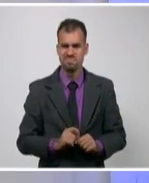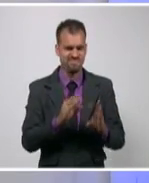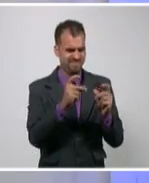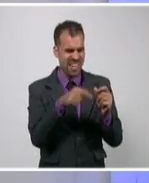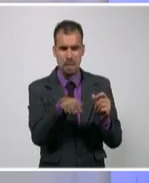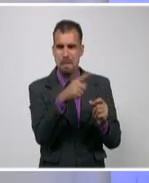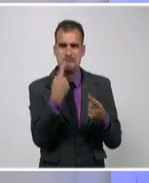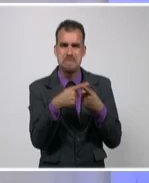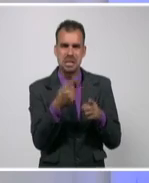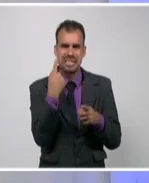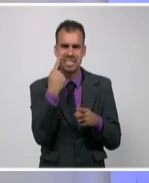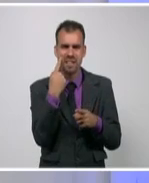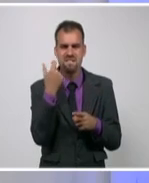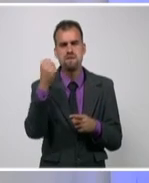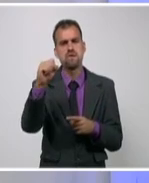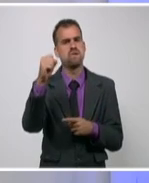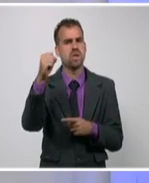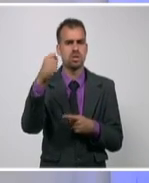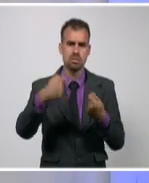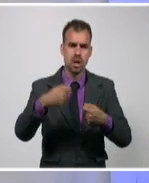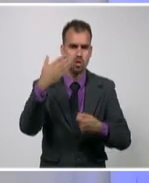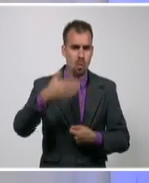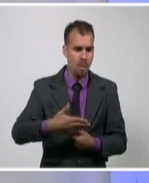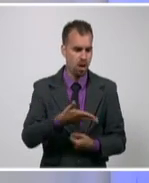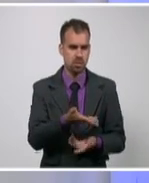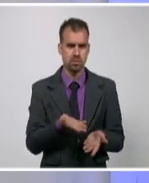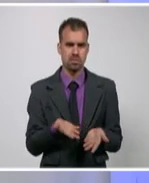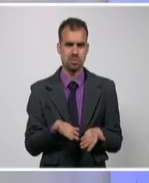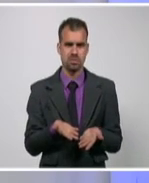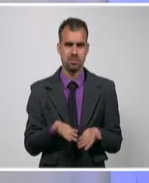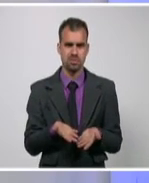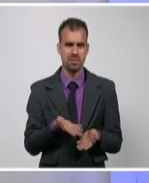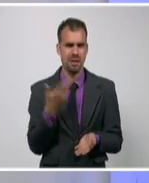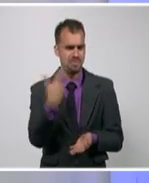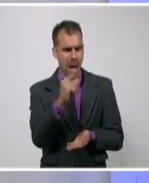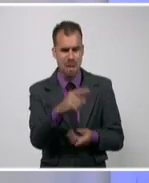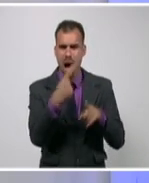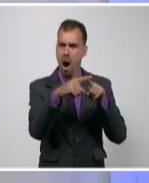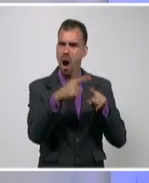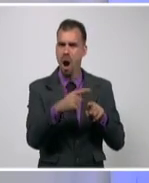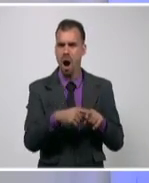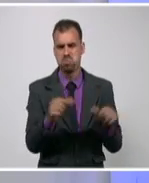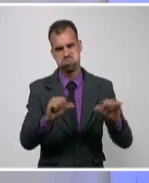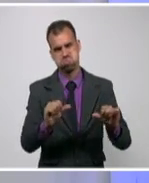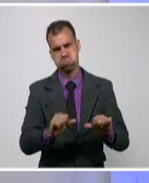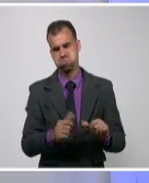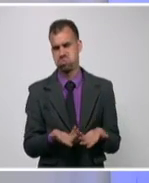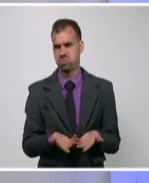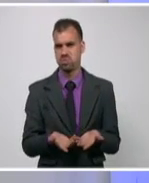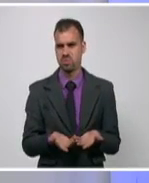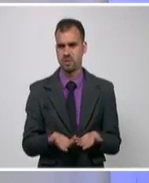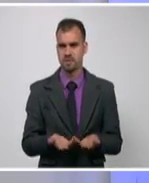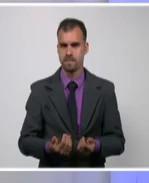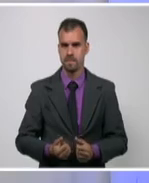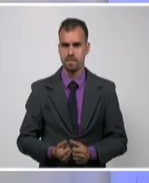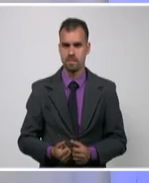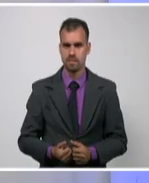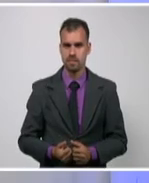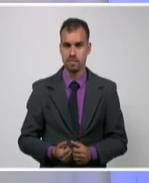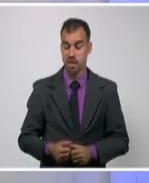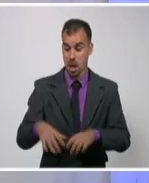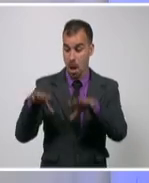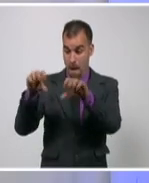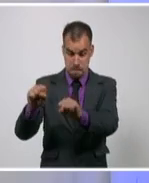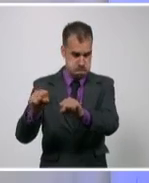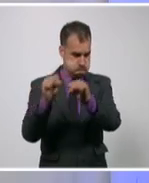de las múltiples violaciones de derechos humanos que cometen allí los estadounidenses. Detenciones forzadas, torturas,